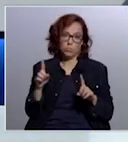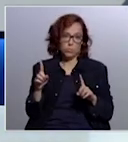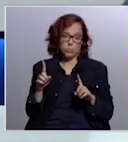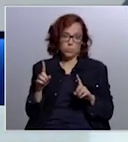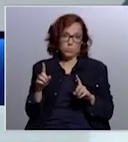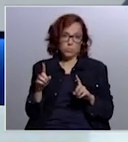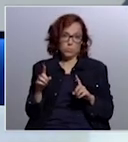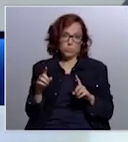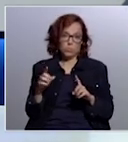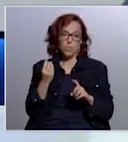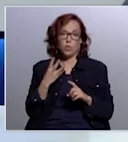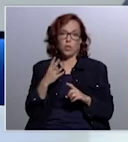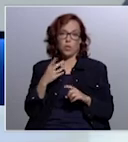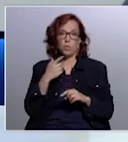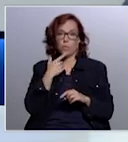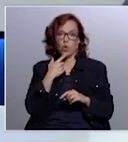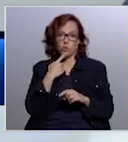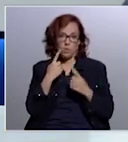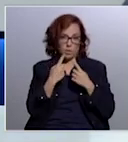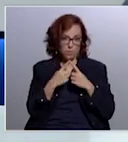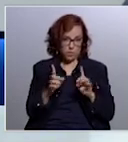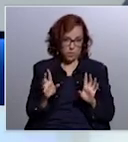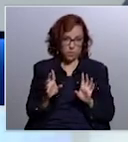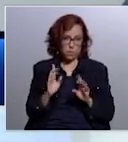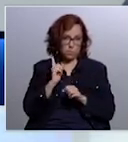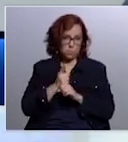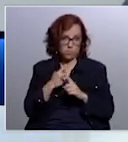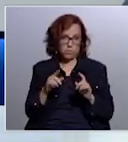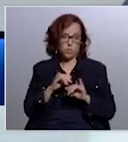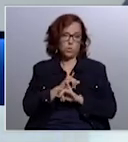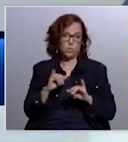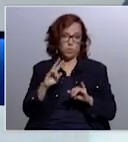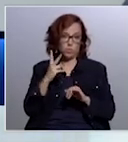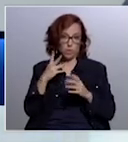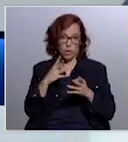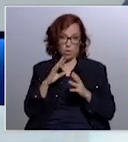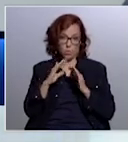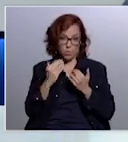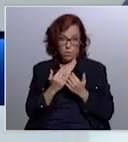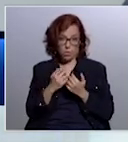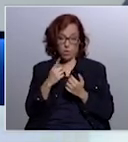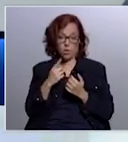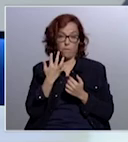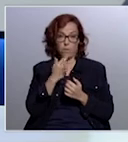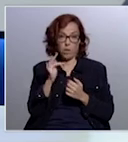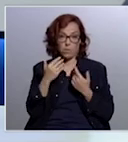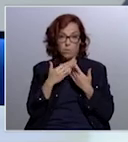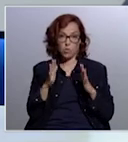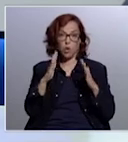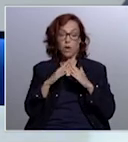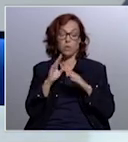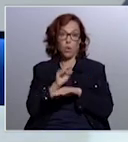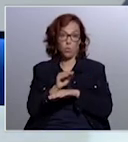responden en diferentes políticas desde que terminó la guerra mundial malraux en francia empezó con las casas de la